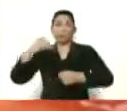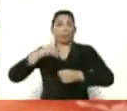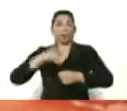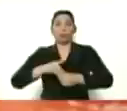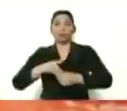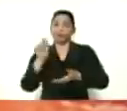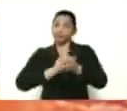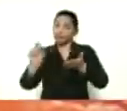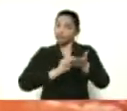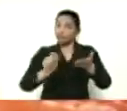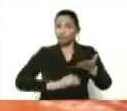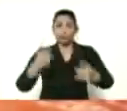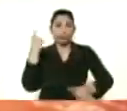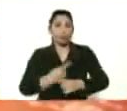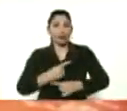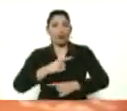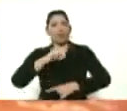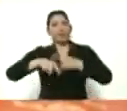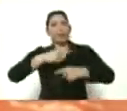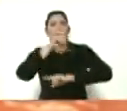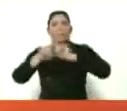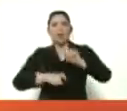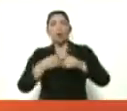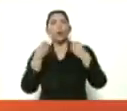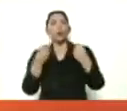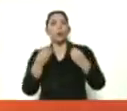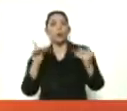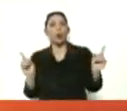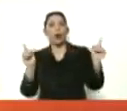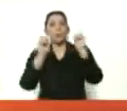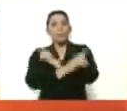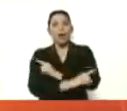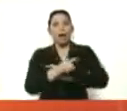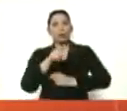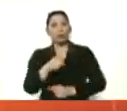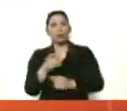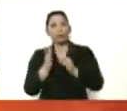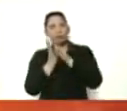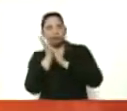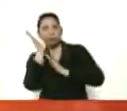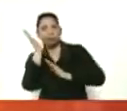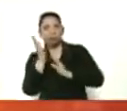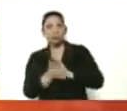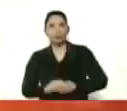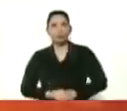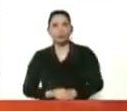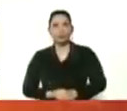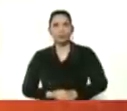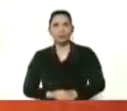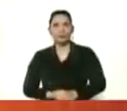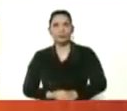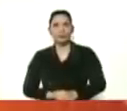nota. Después viene la pregunta, ¿cómo ha cambiado tu hábito de sueño?